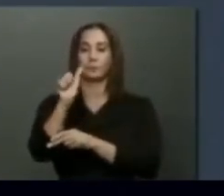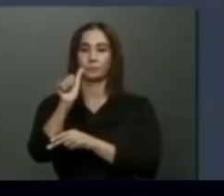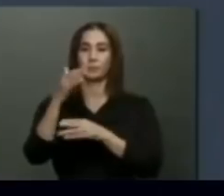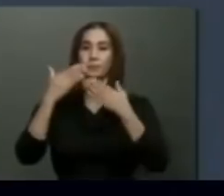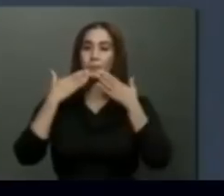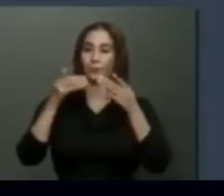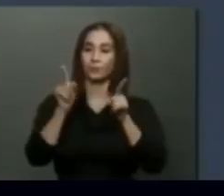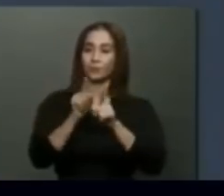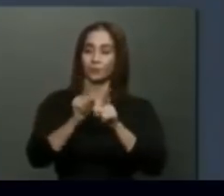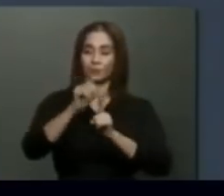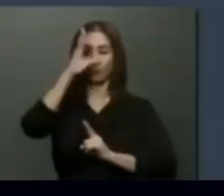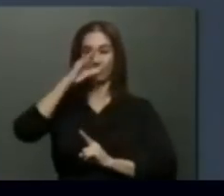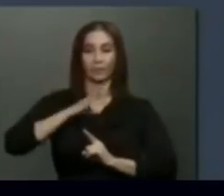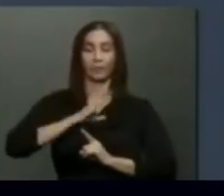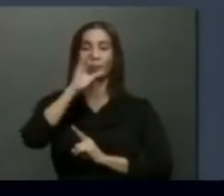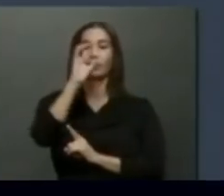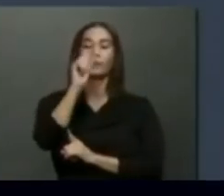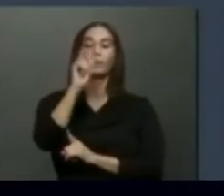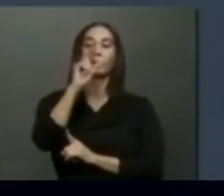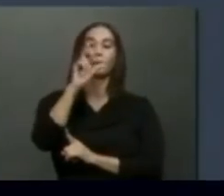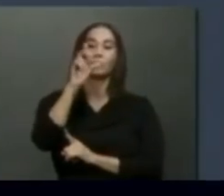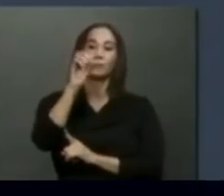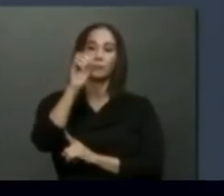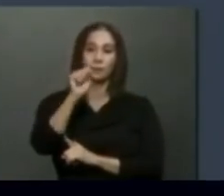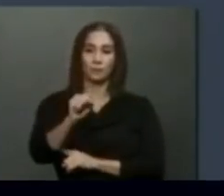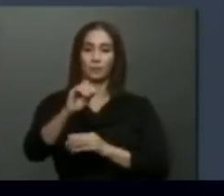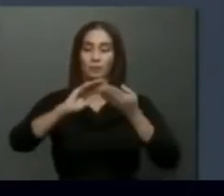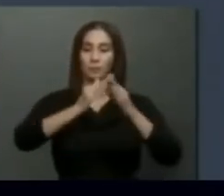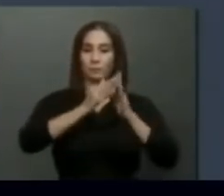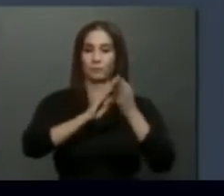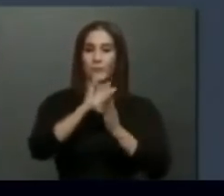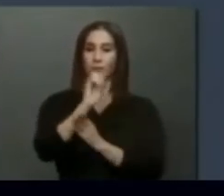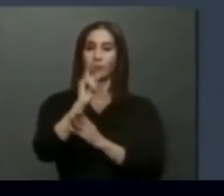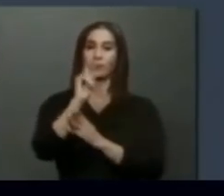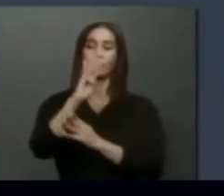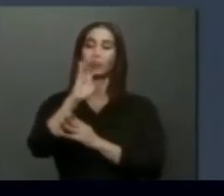Muchísimas gracias también al señor Carlos Montaño, director municipal de La Cuava.